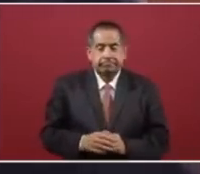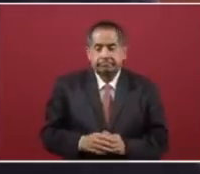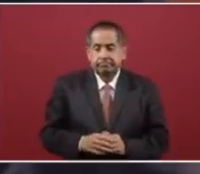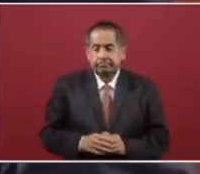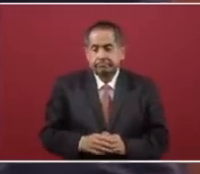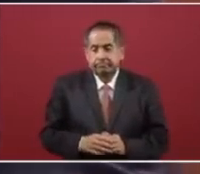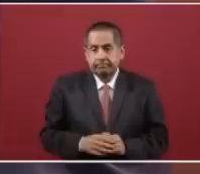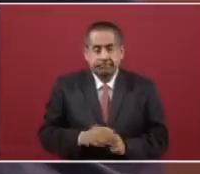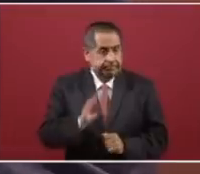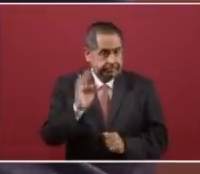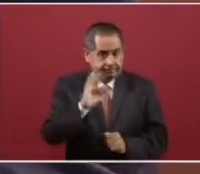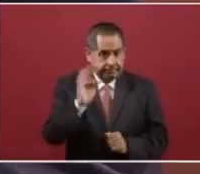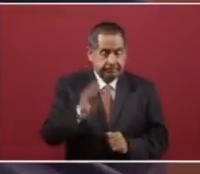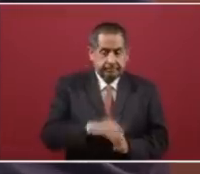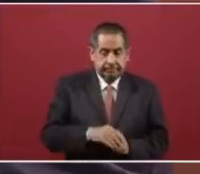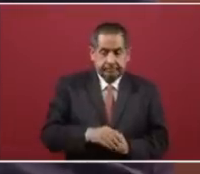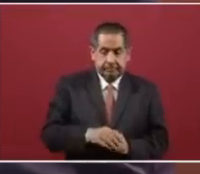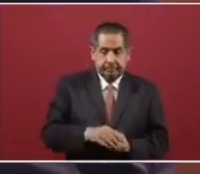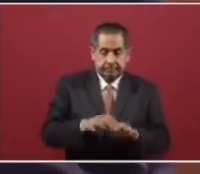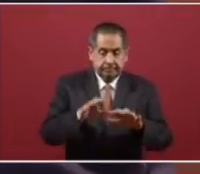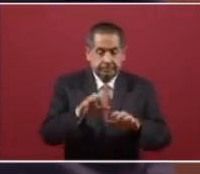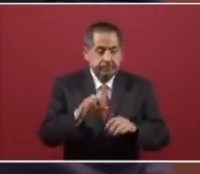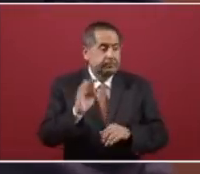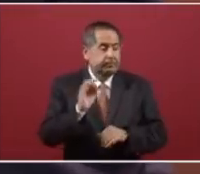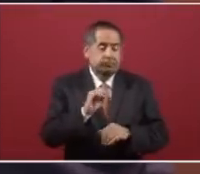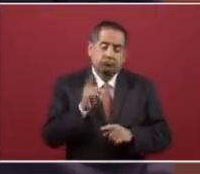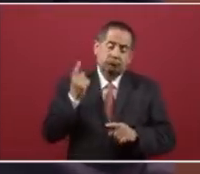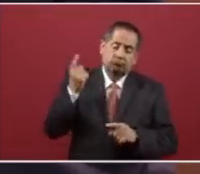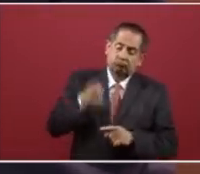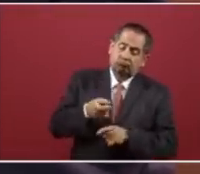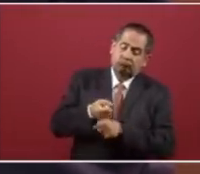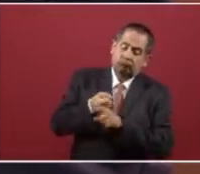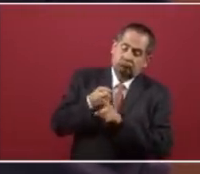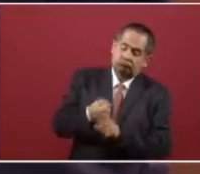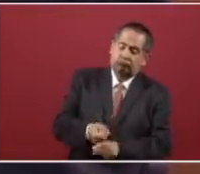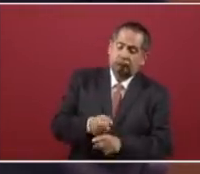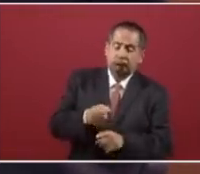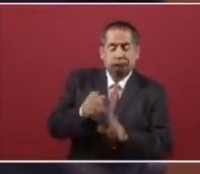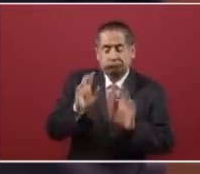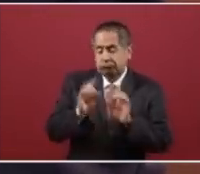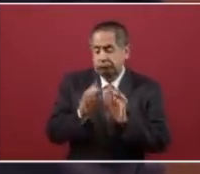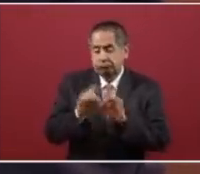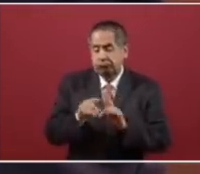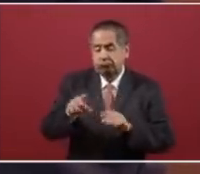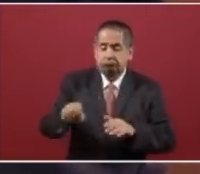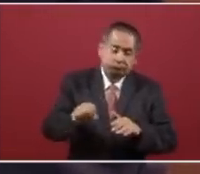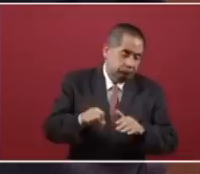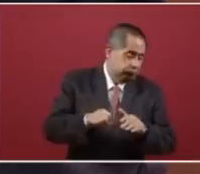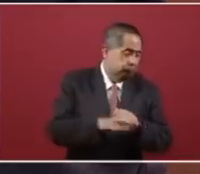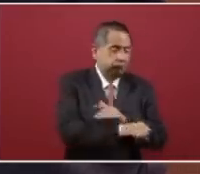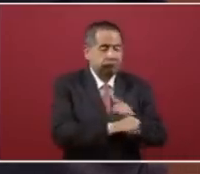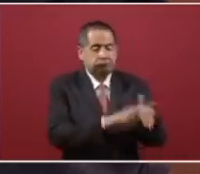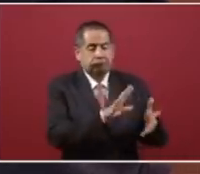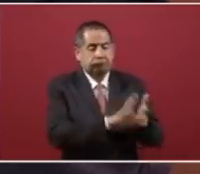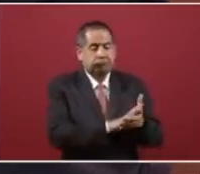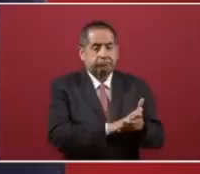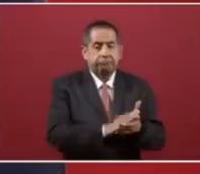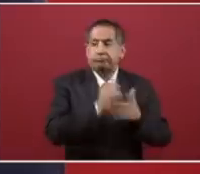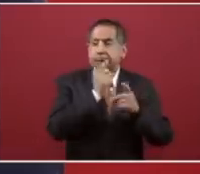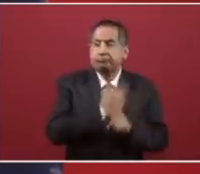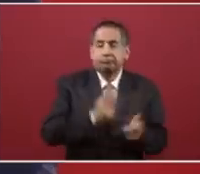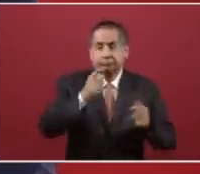haya sido obligado por las circunstancias de cualquier tipo